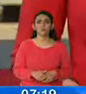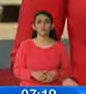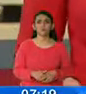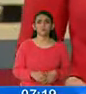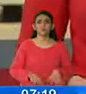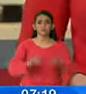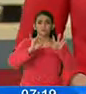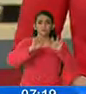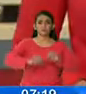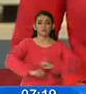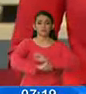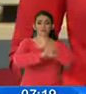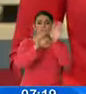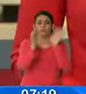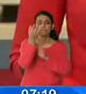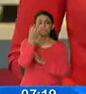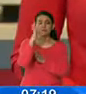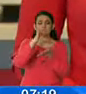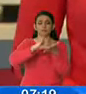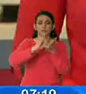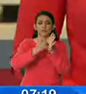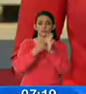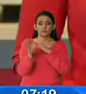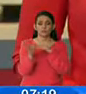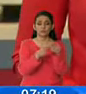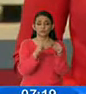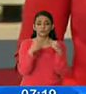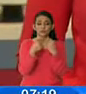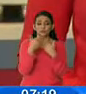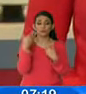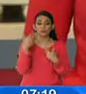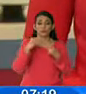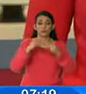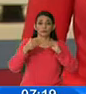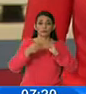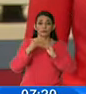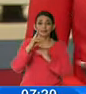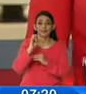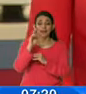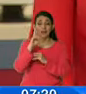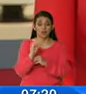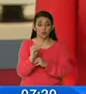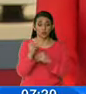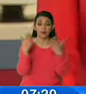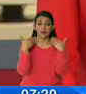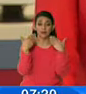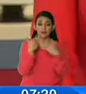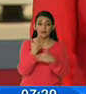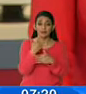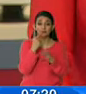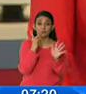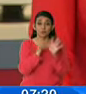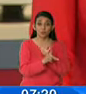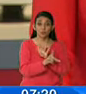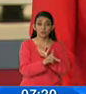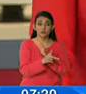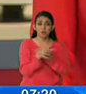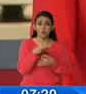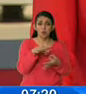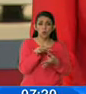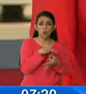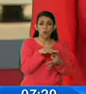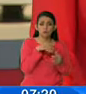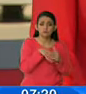Son las 7 de la mañana con 19 minutos y militantes del movimiento Creo en la ciudad de Guayaquil denunciaron un supuesto intento de boicot a su